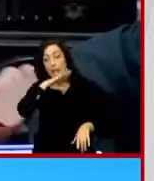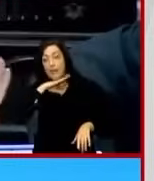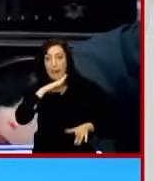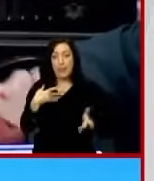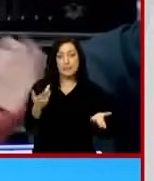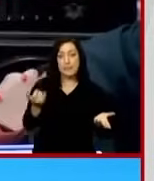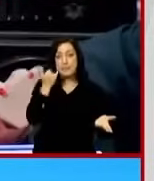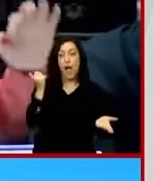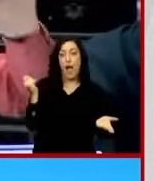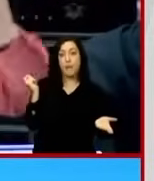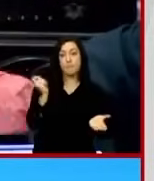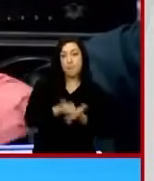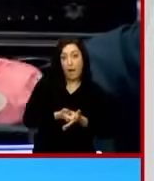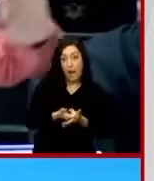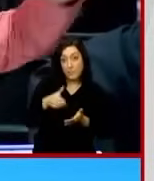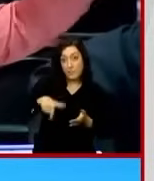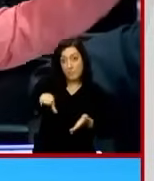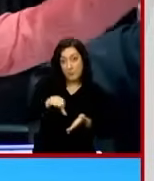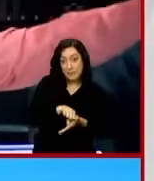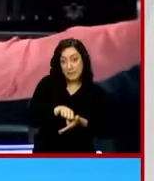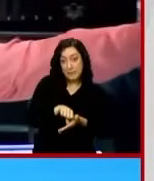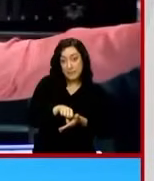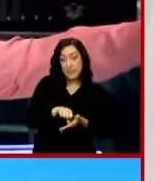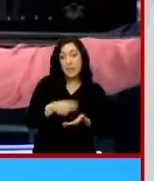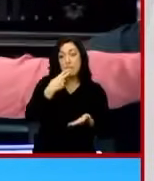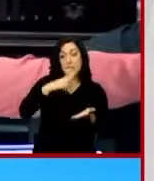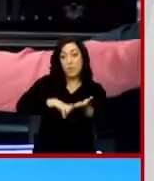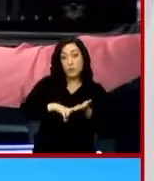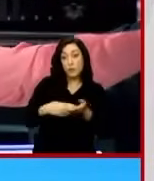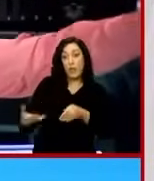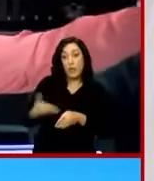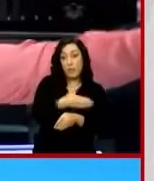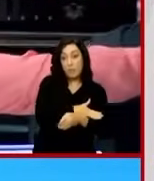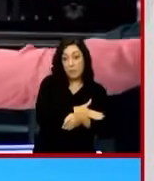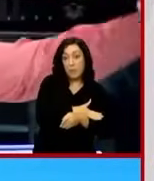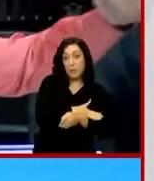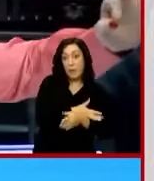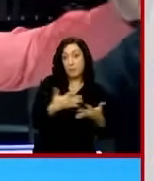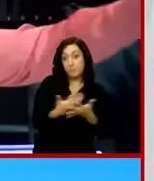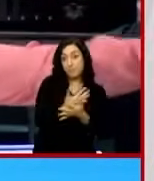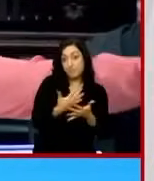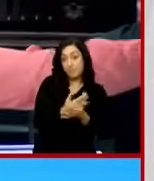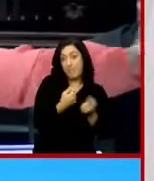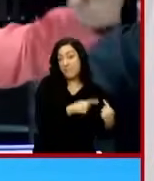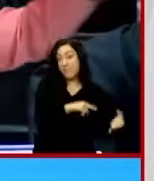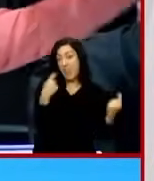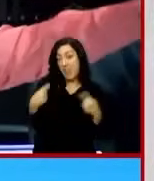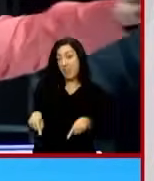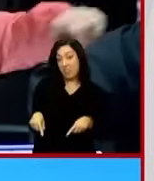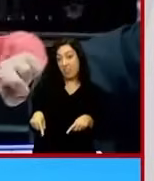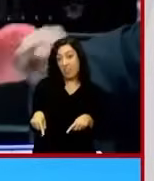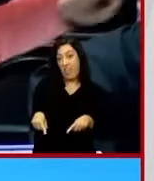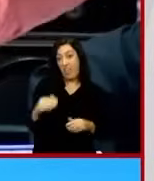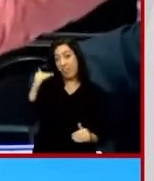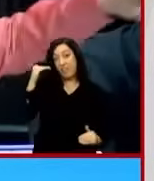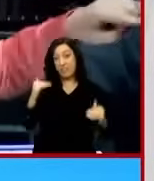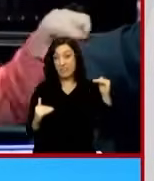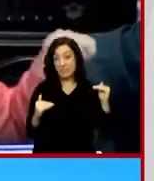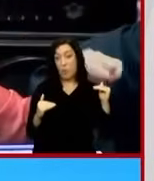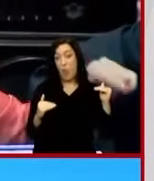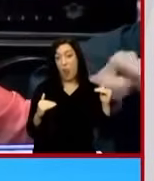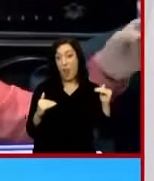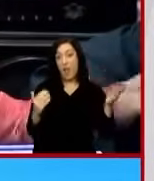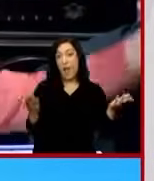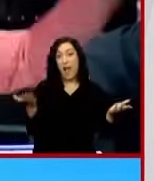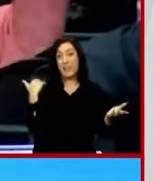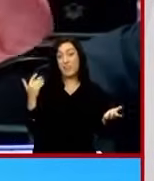¿En qué lo notan, señor? Facu, no, mira, por ejemplo, recién me mostraba él un resumen del cajero, me decía, yo gano